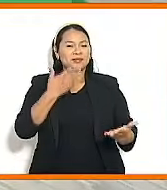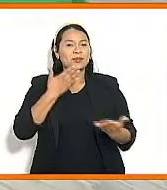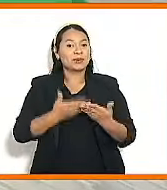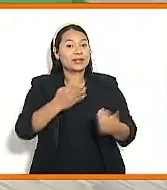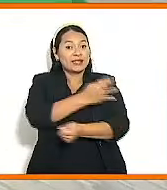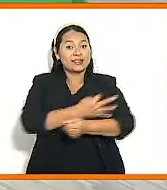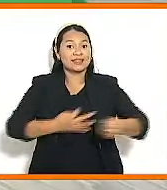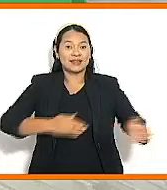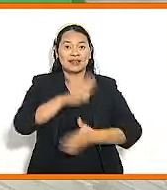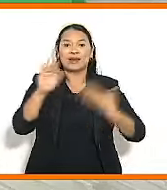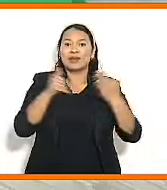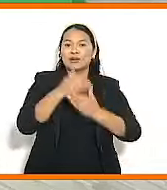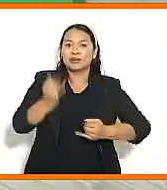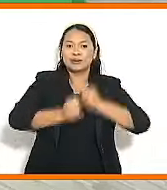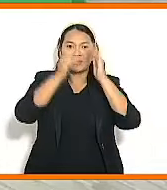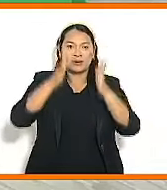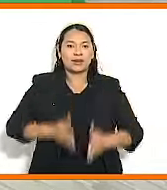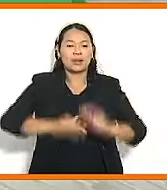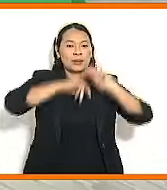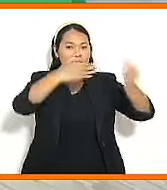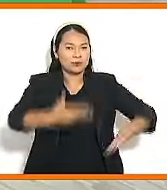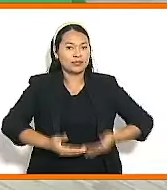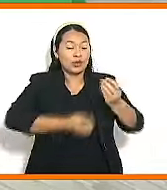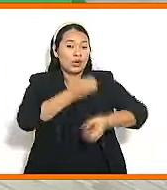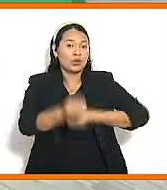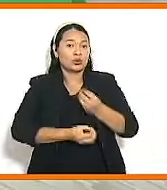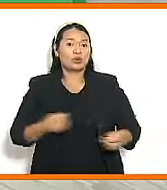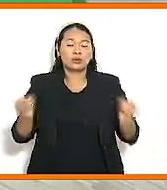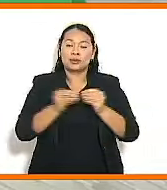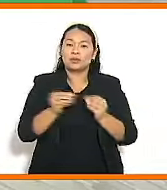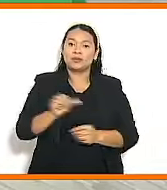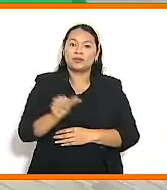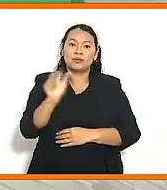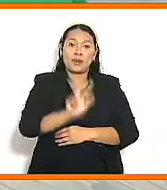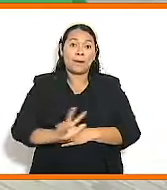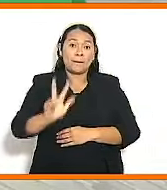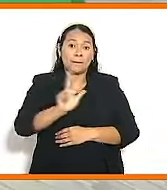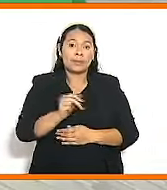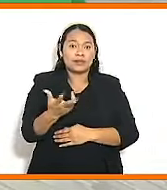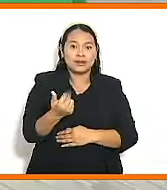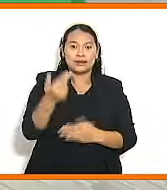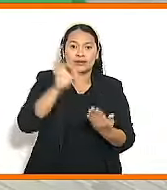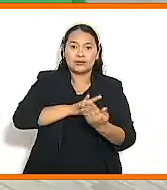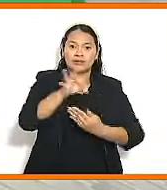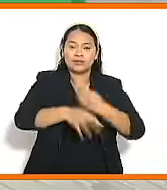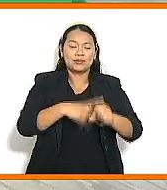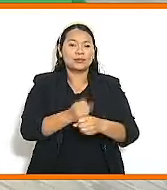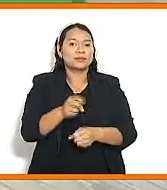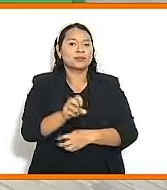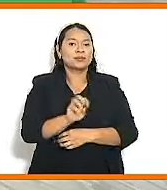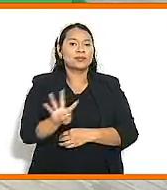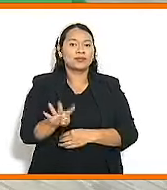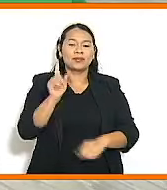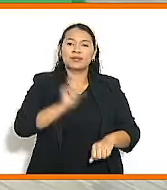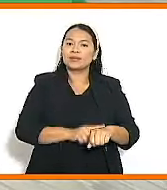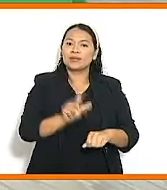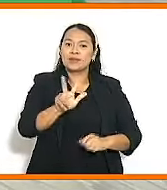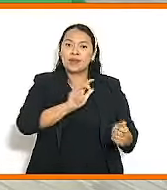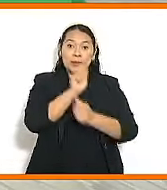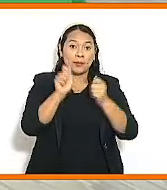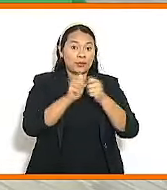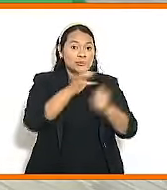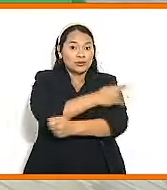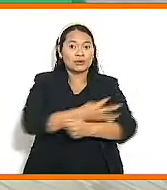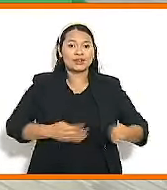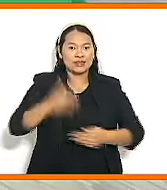tardes a todos nuestros queridos jugadores y bienvenidos a un sorteo más hoy martes 13 de febrero del año 2024. Reloj marca las 3 en punto de la tarde.